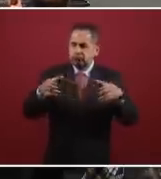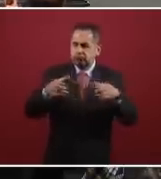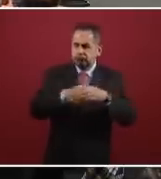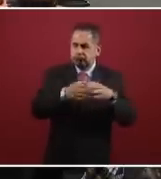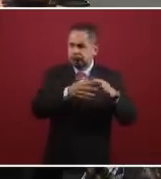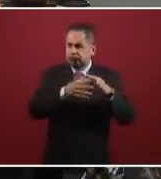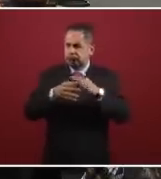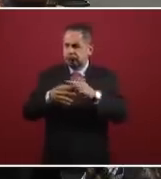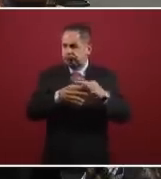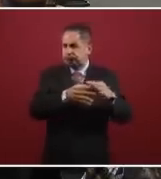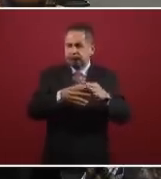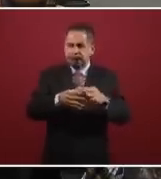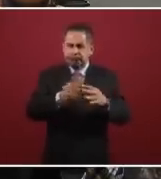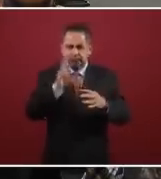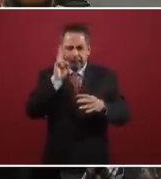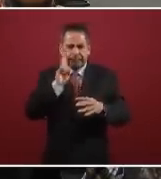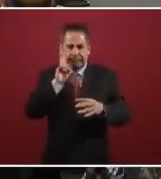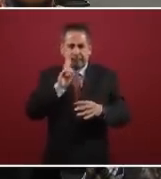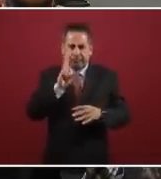de